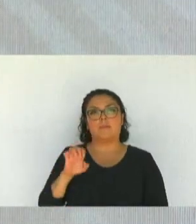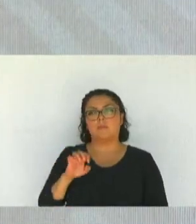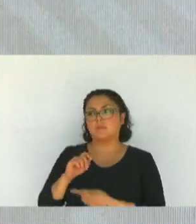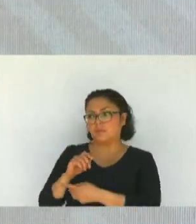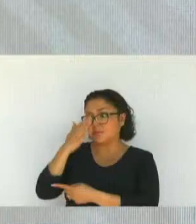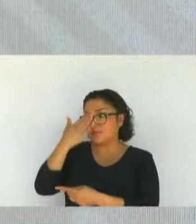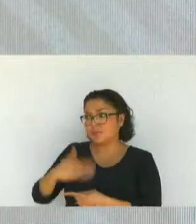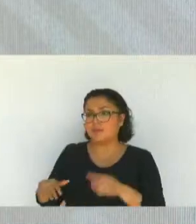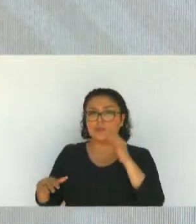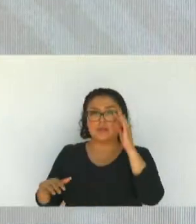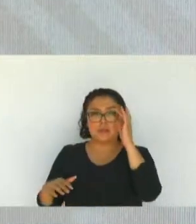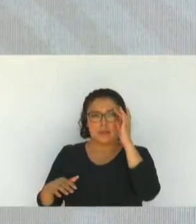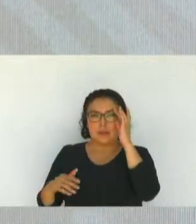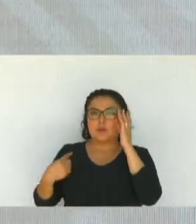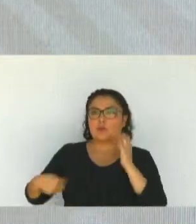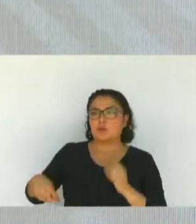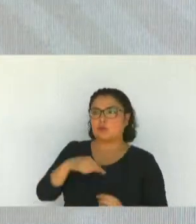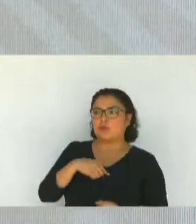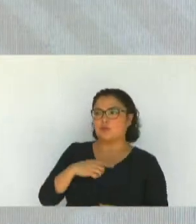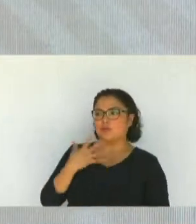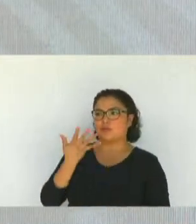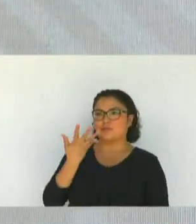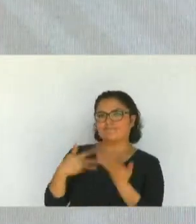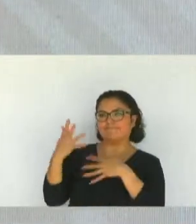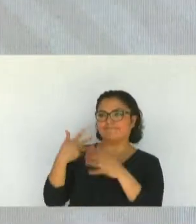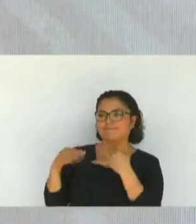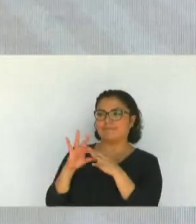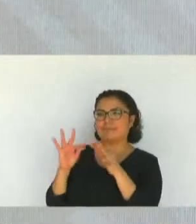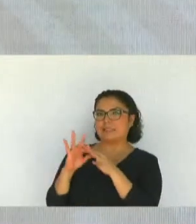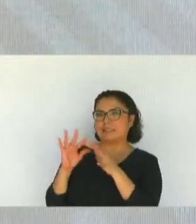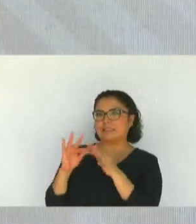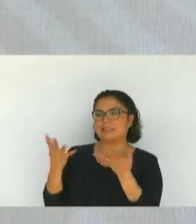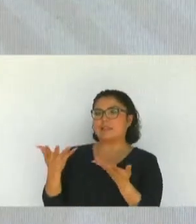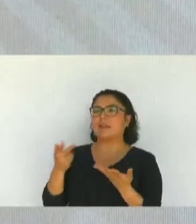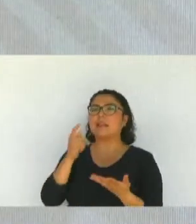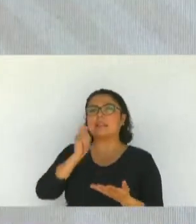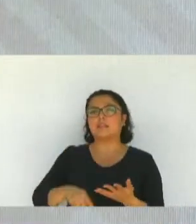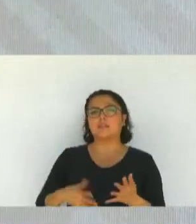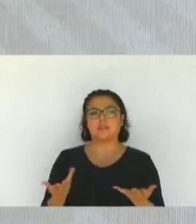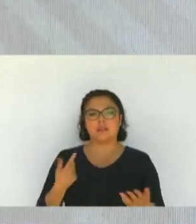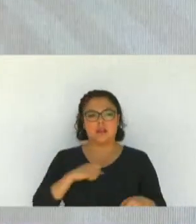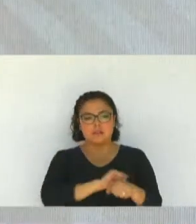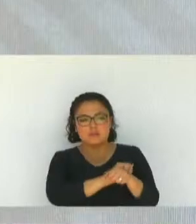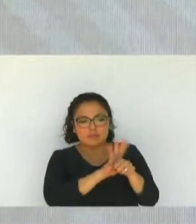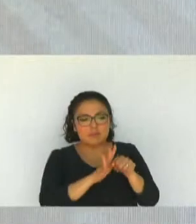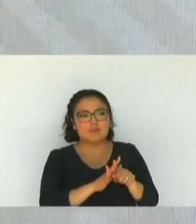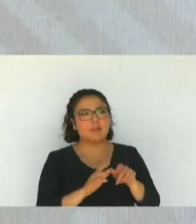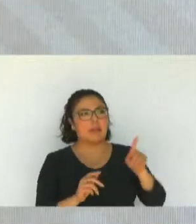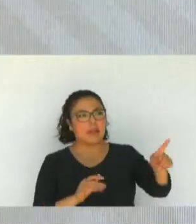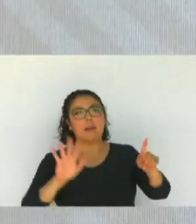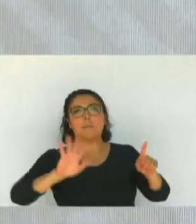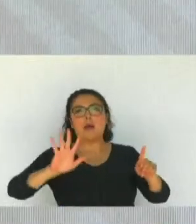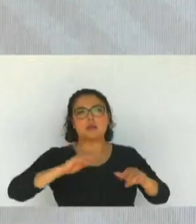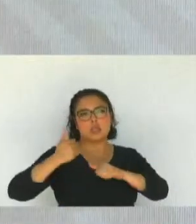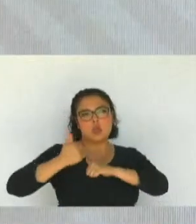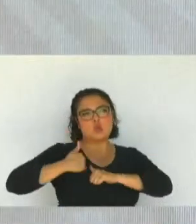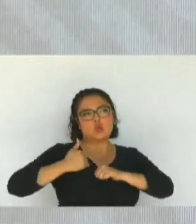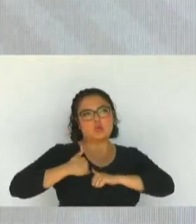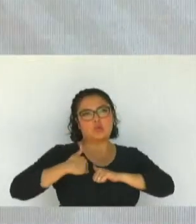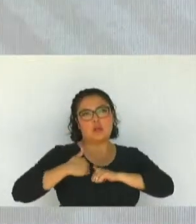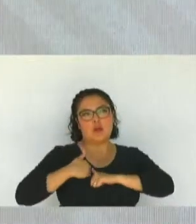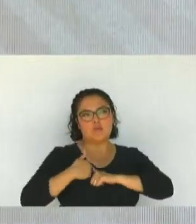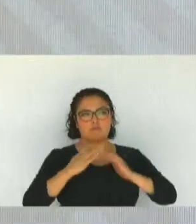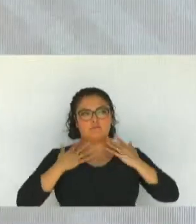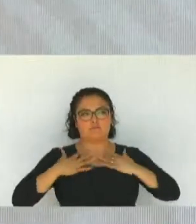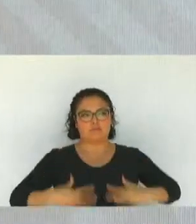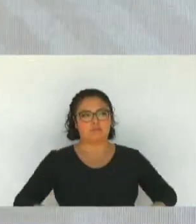incluso hasta nuestro lenguaje y hablábamos de las primeras líneas de batalla, los ejércitos de batas blancas, dimos condecoraciones,